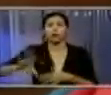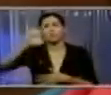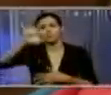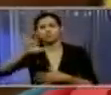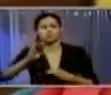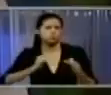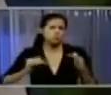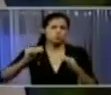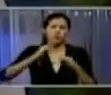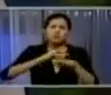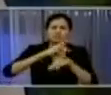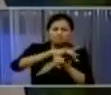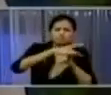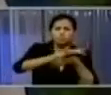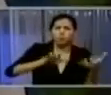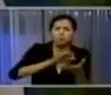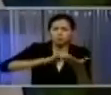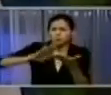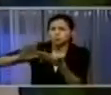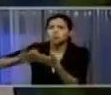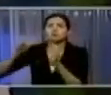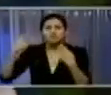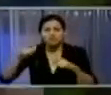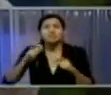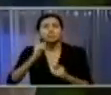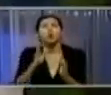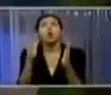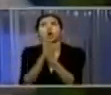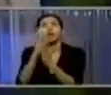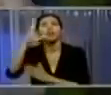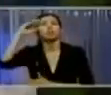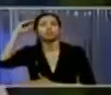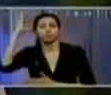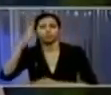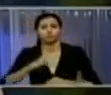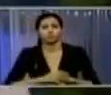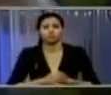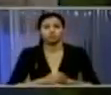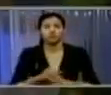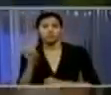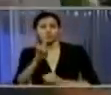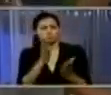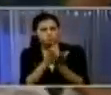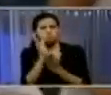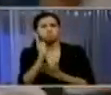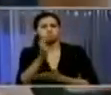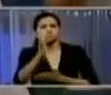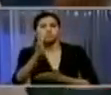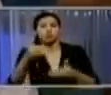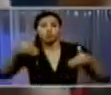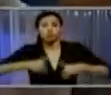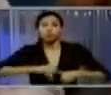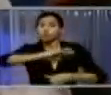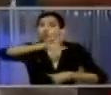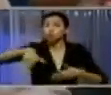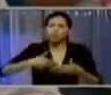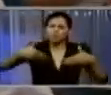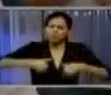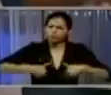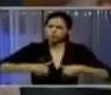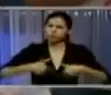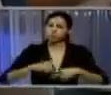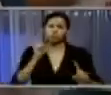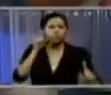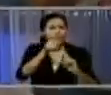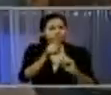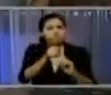superación de los problemas y porque Venezuela se encamine con el esfuerzo de todos hacia una época